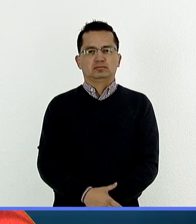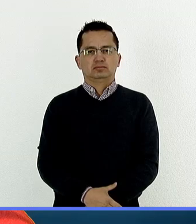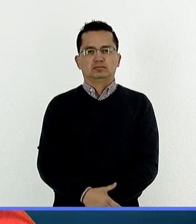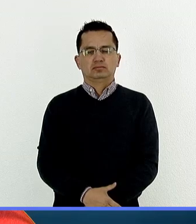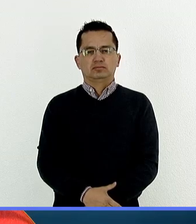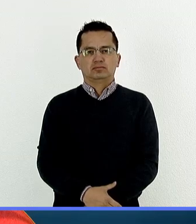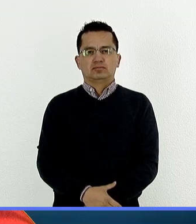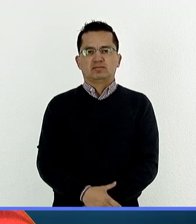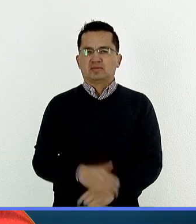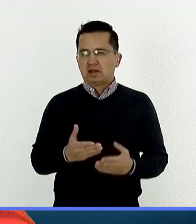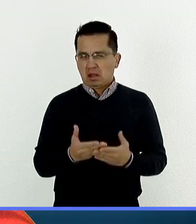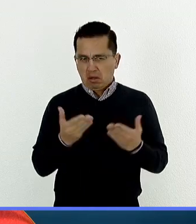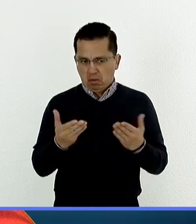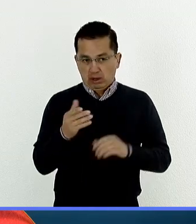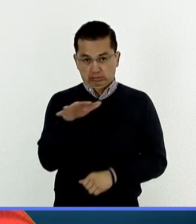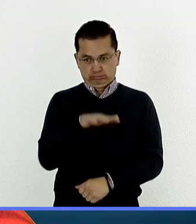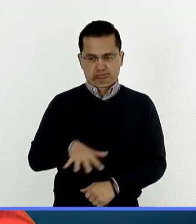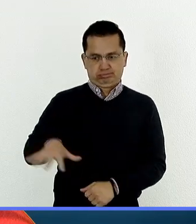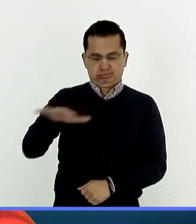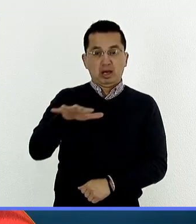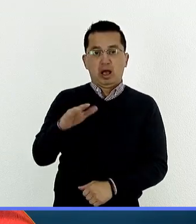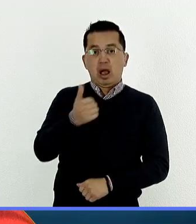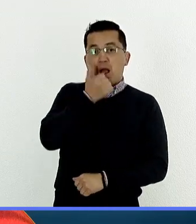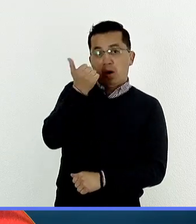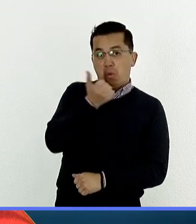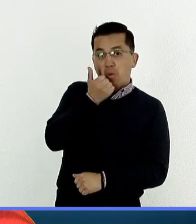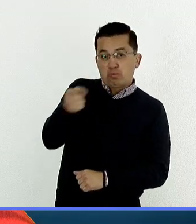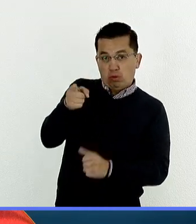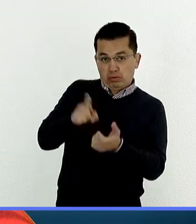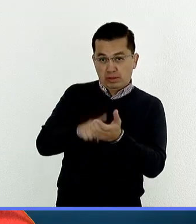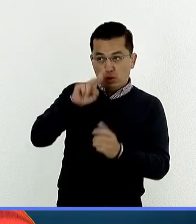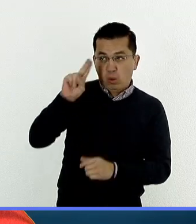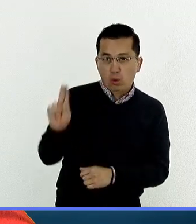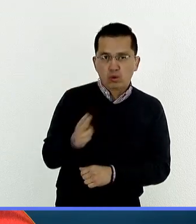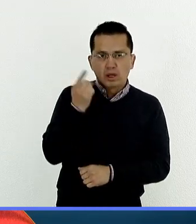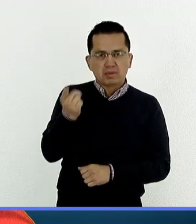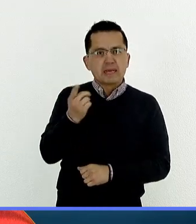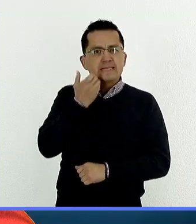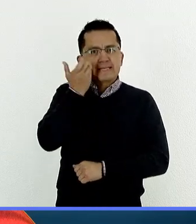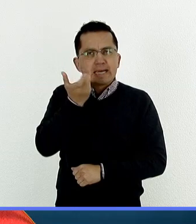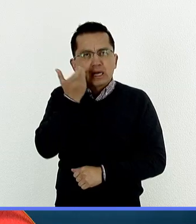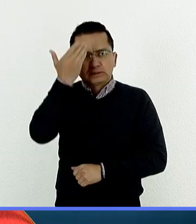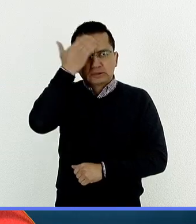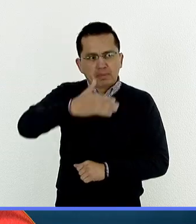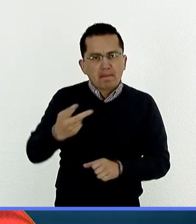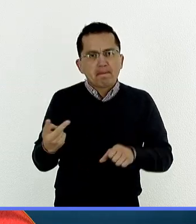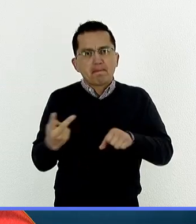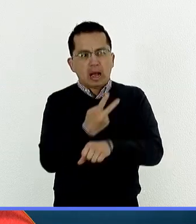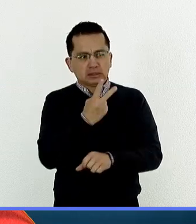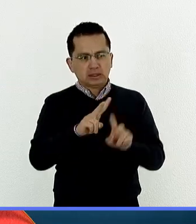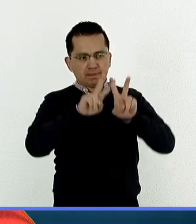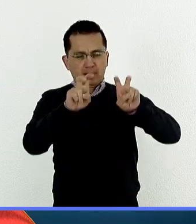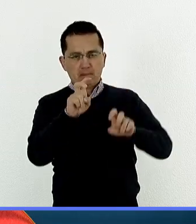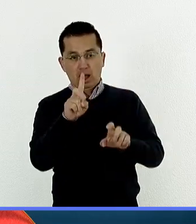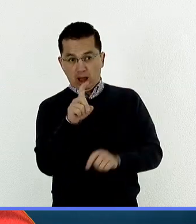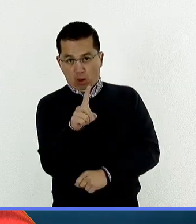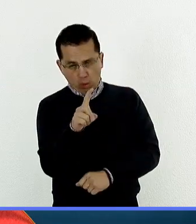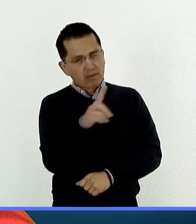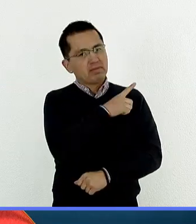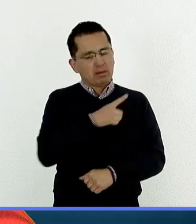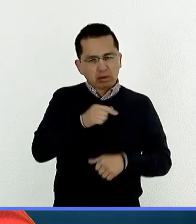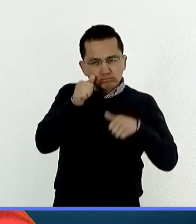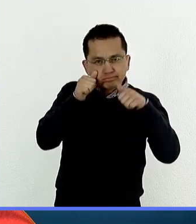es momento de que todos los estudiantes interesados en el tema del agua hoy tome nota porque platicaremos de la convocatoria